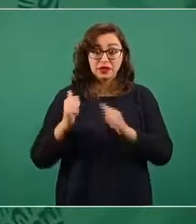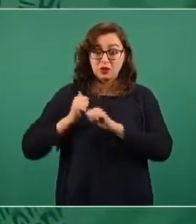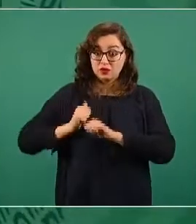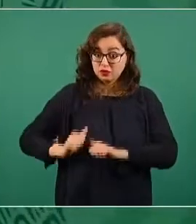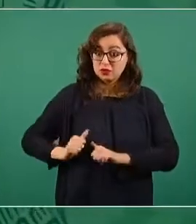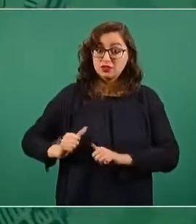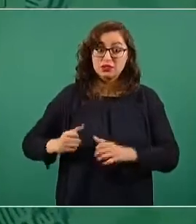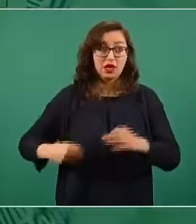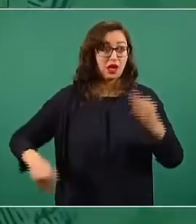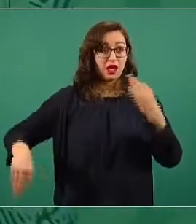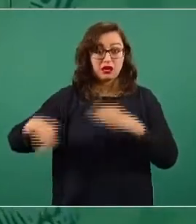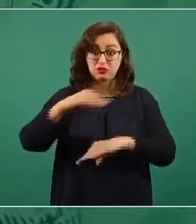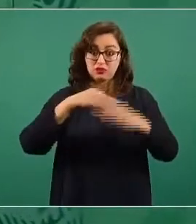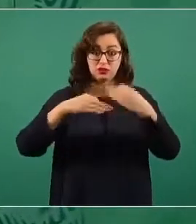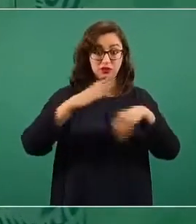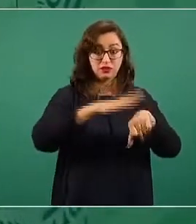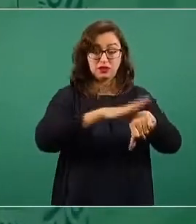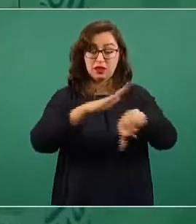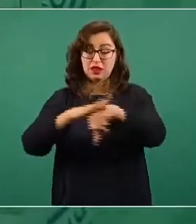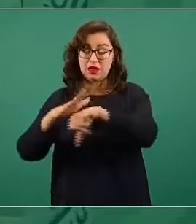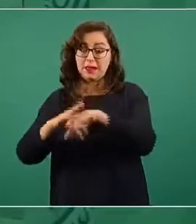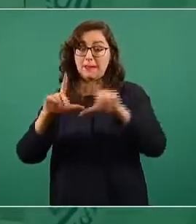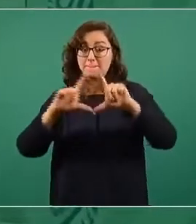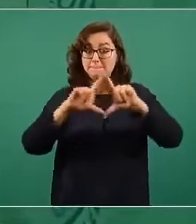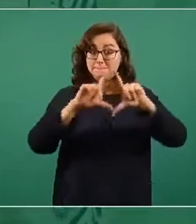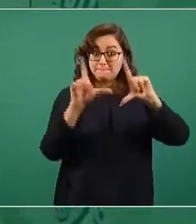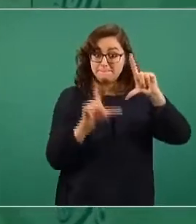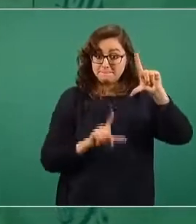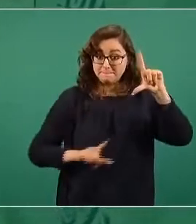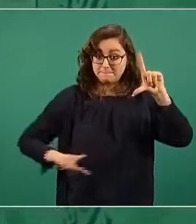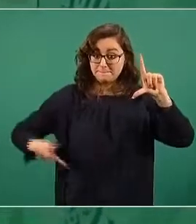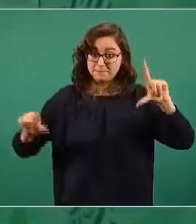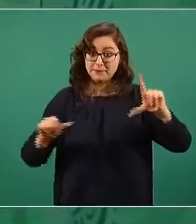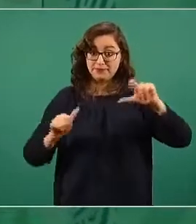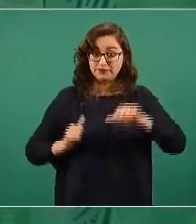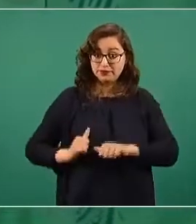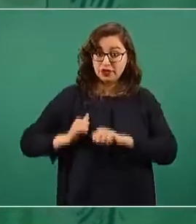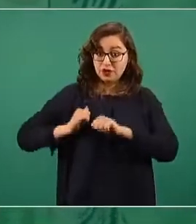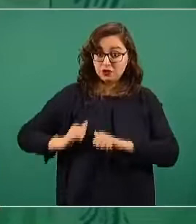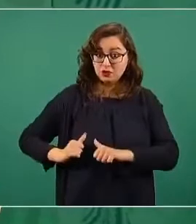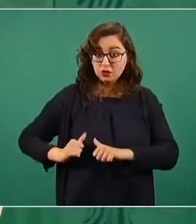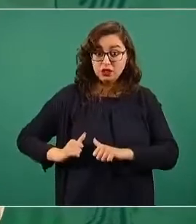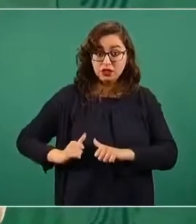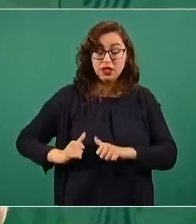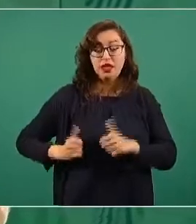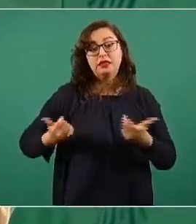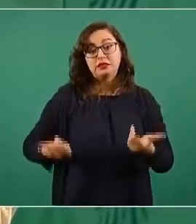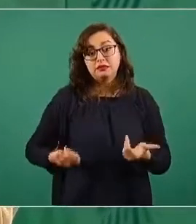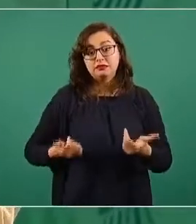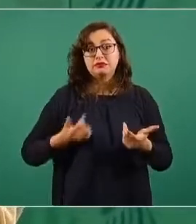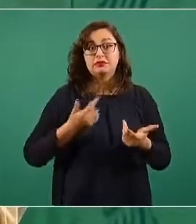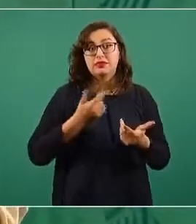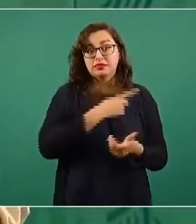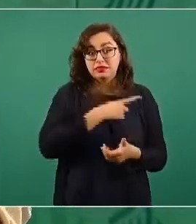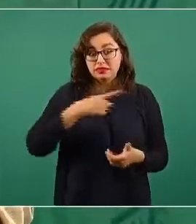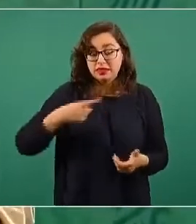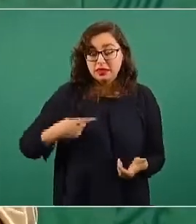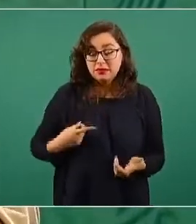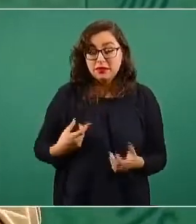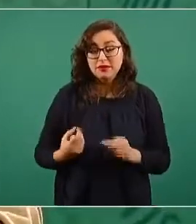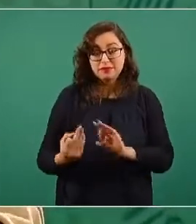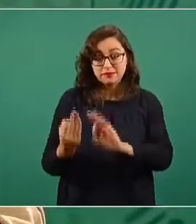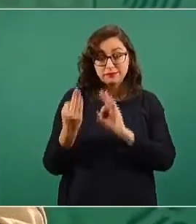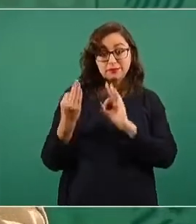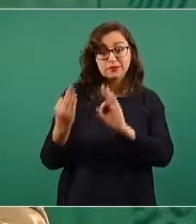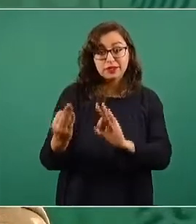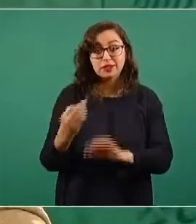las autoridades en nuestro país tienen que responder puntualmente de sus actuaciones y tienen que responderlo de